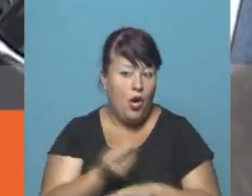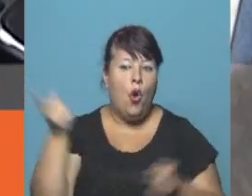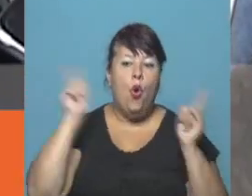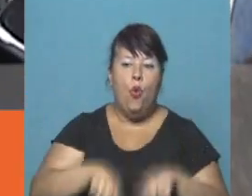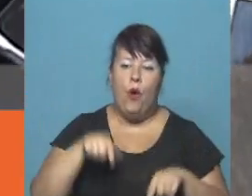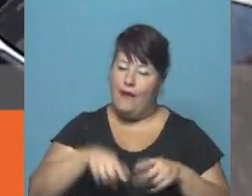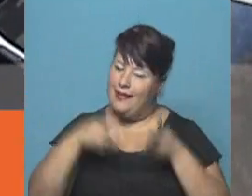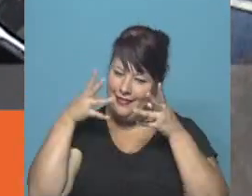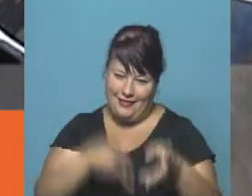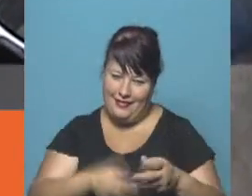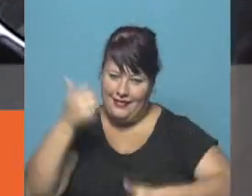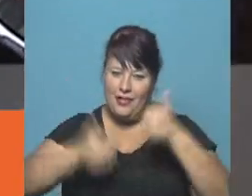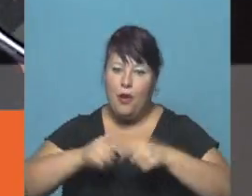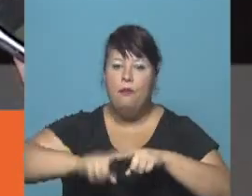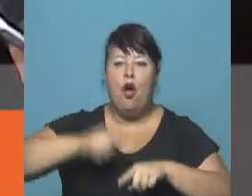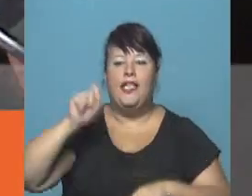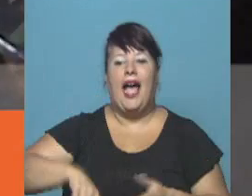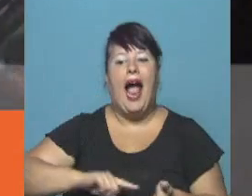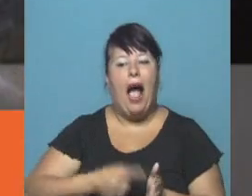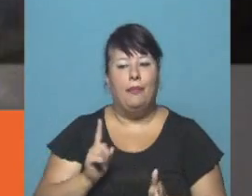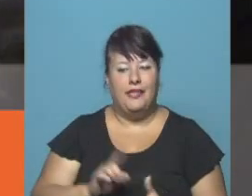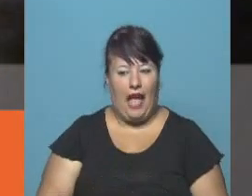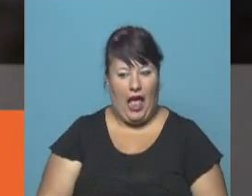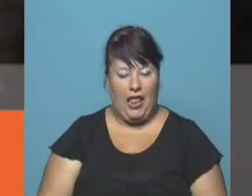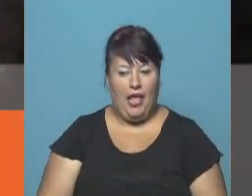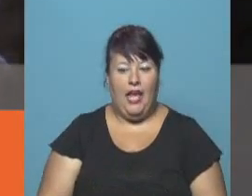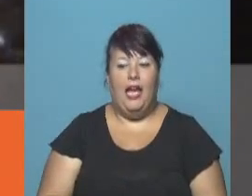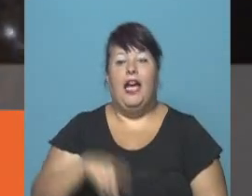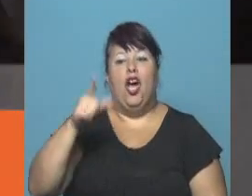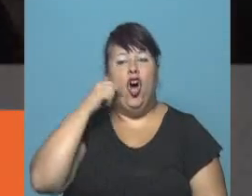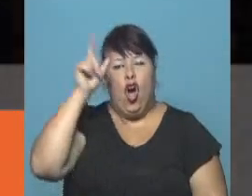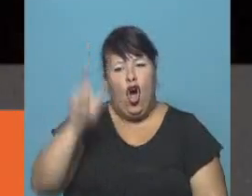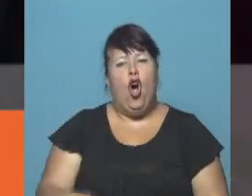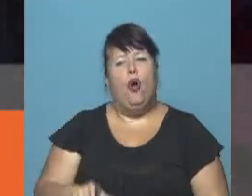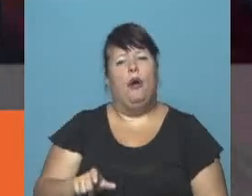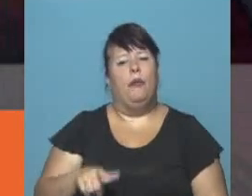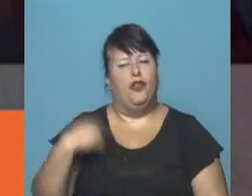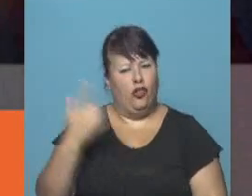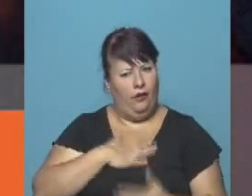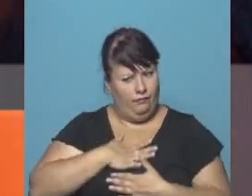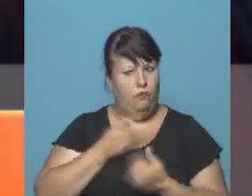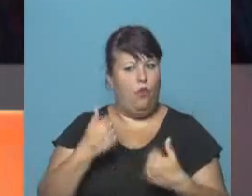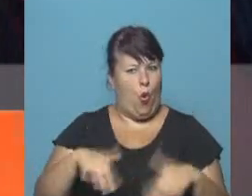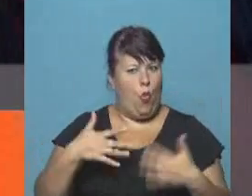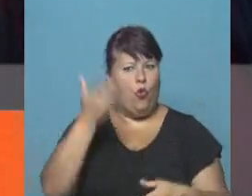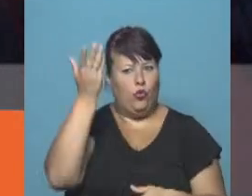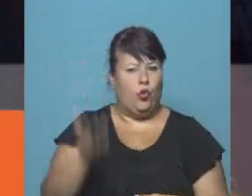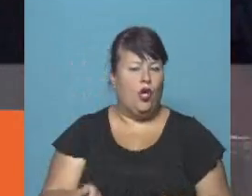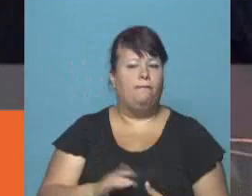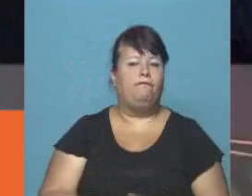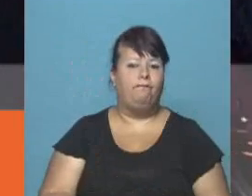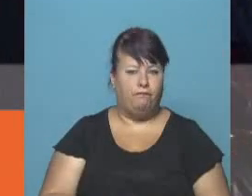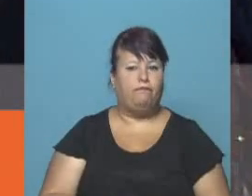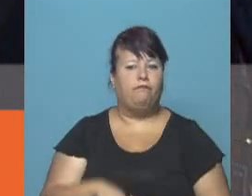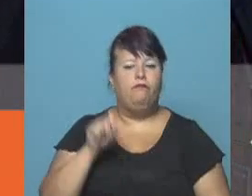a dar batalla en la política de la ciudad de Buenos Aires. Martín es una persona que nosotros valoramos mucho y que